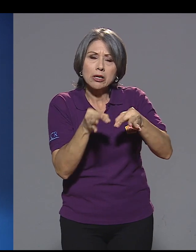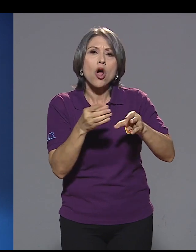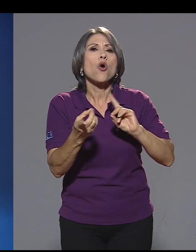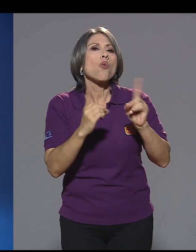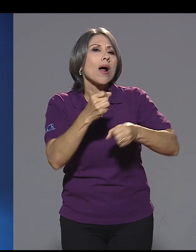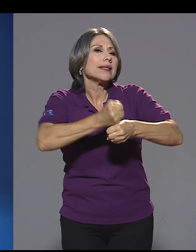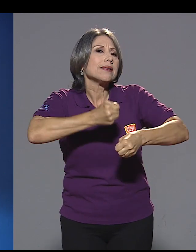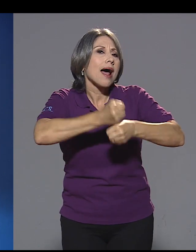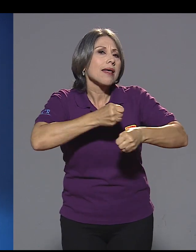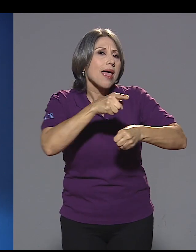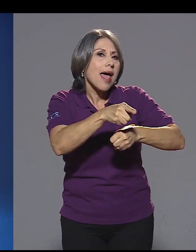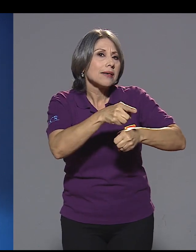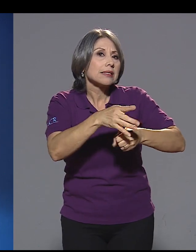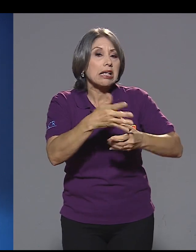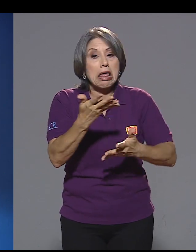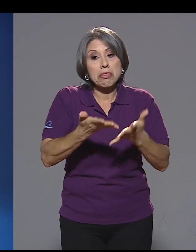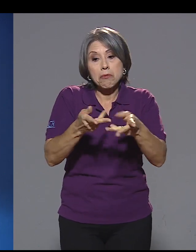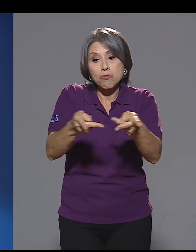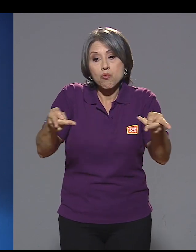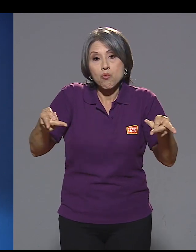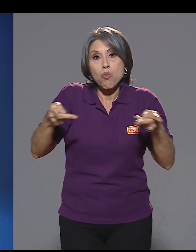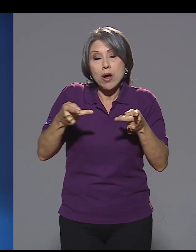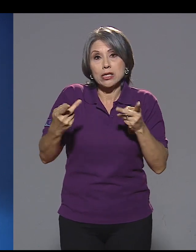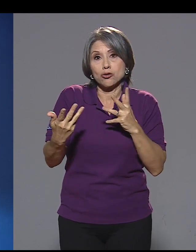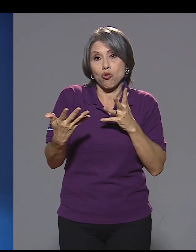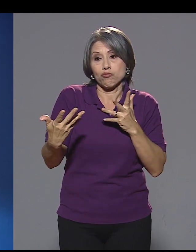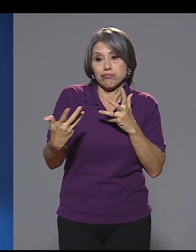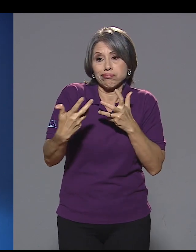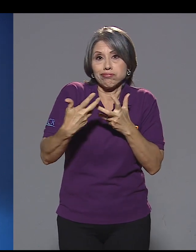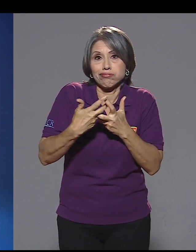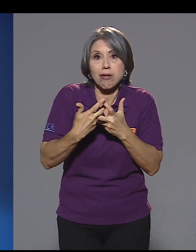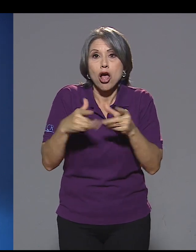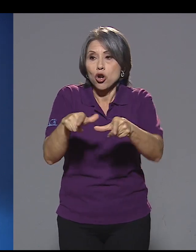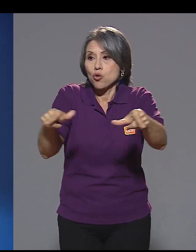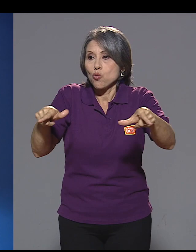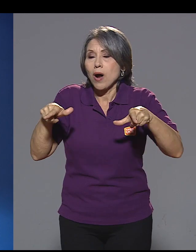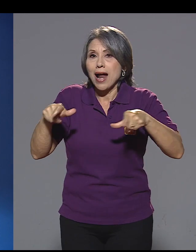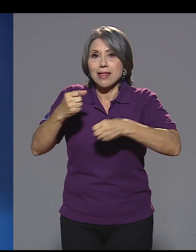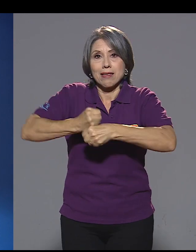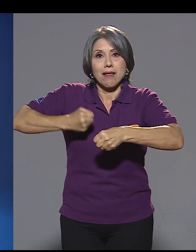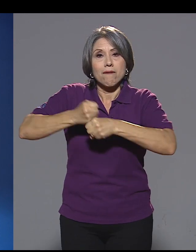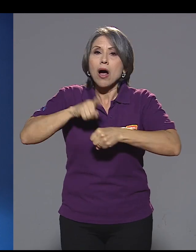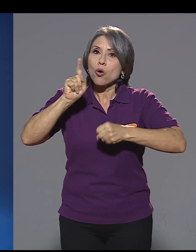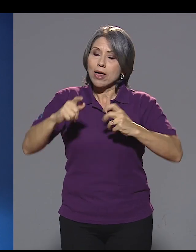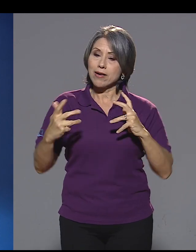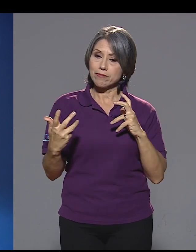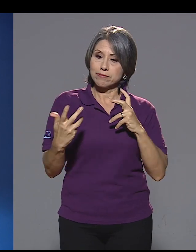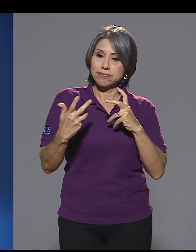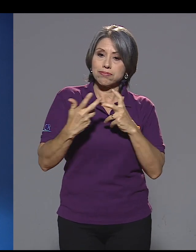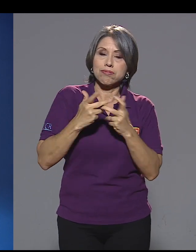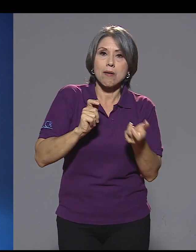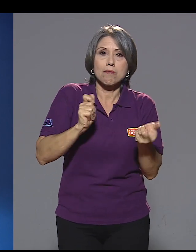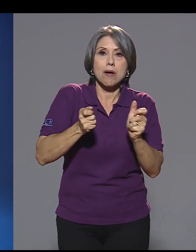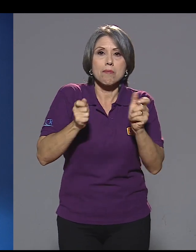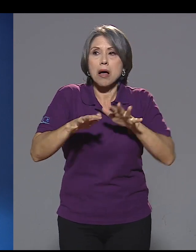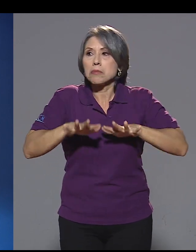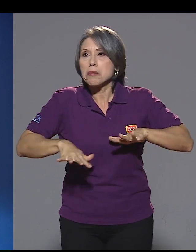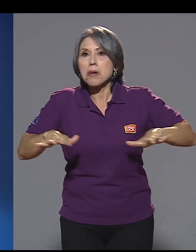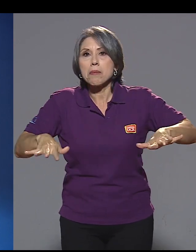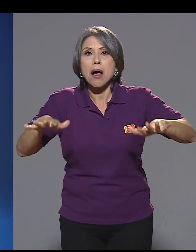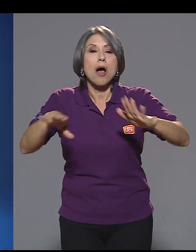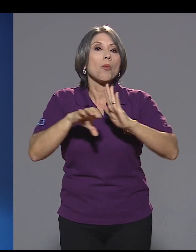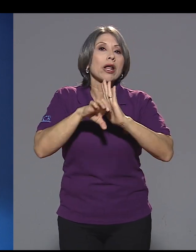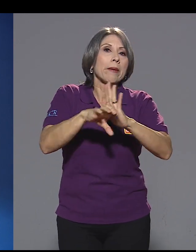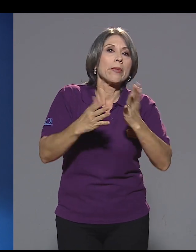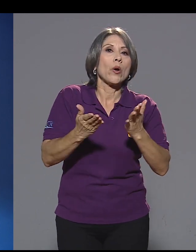la adaptación del puesto de trabajo, eventualmente la adaptación del lugar de trabajo y de los lugares circunvecinos,